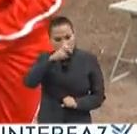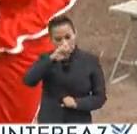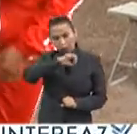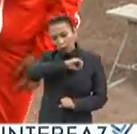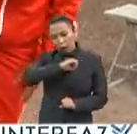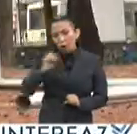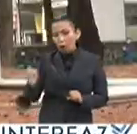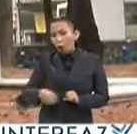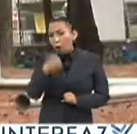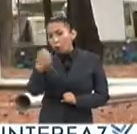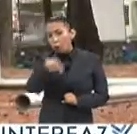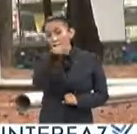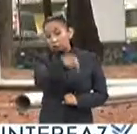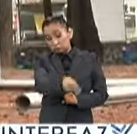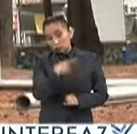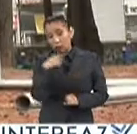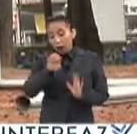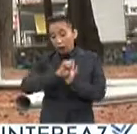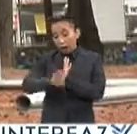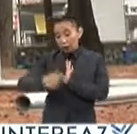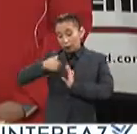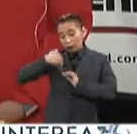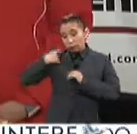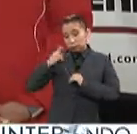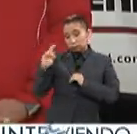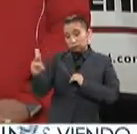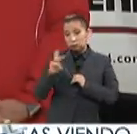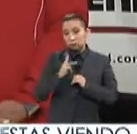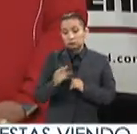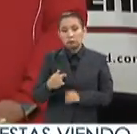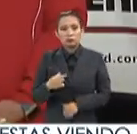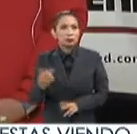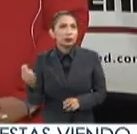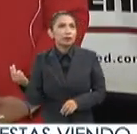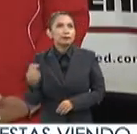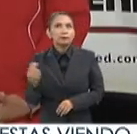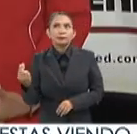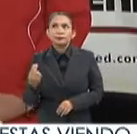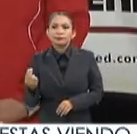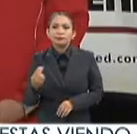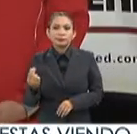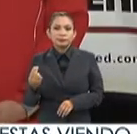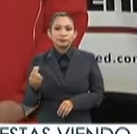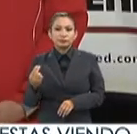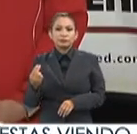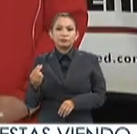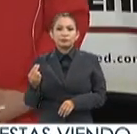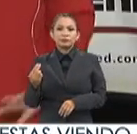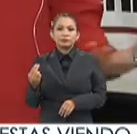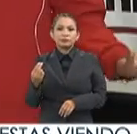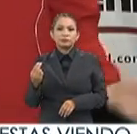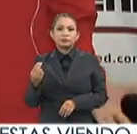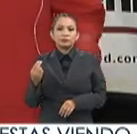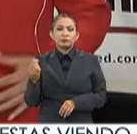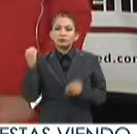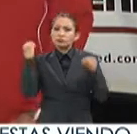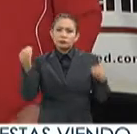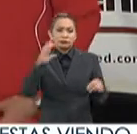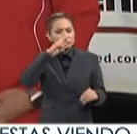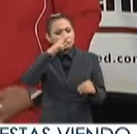compromiso, es decir, se predica con el ejemplo. Y se requiere, pues,